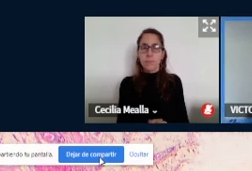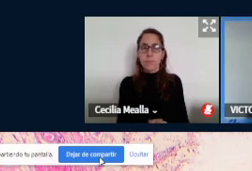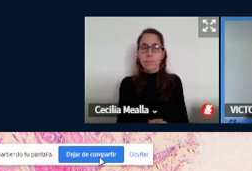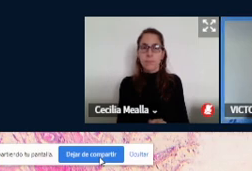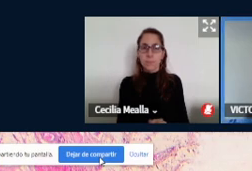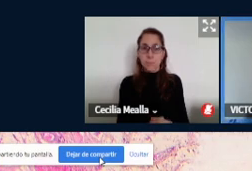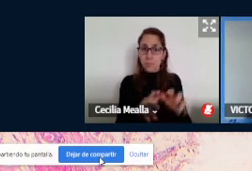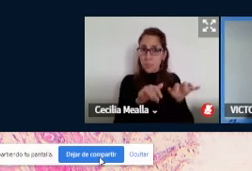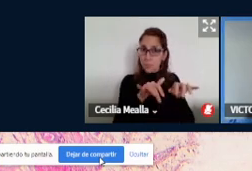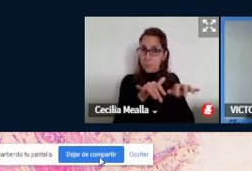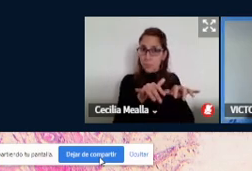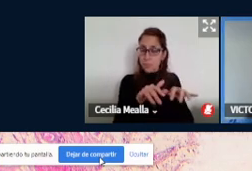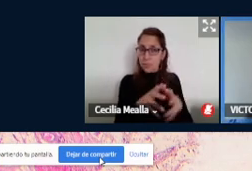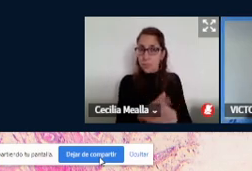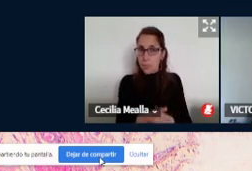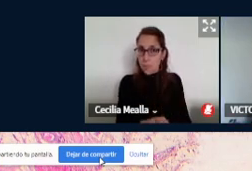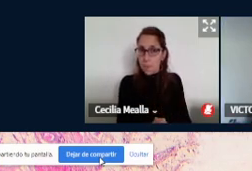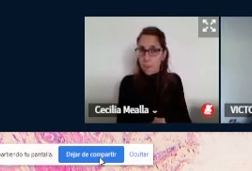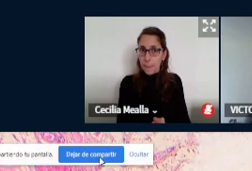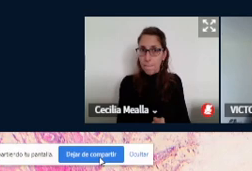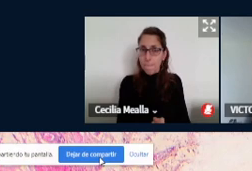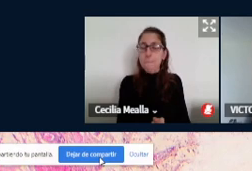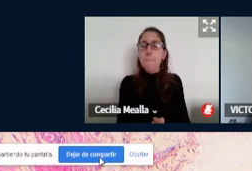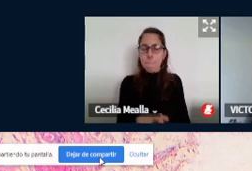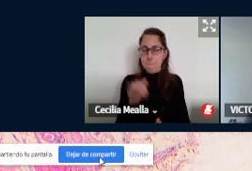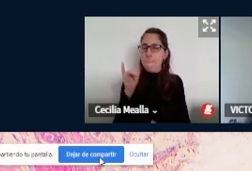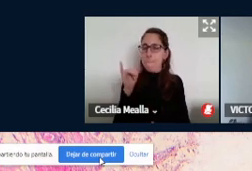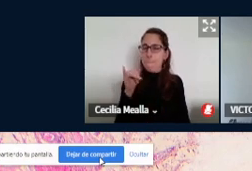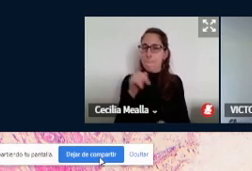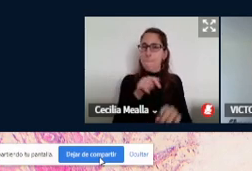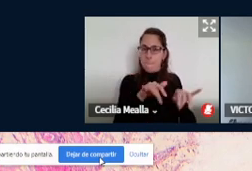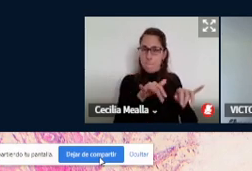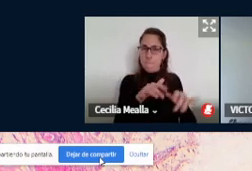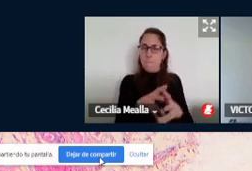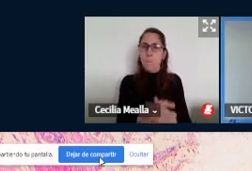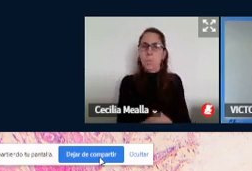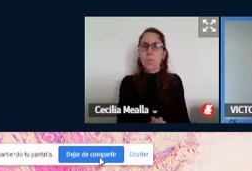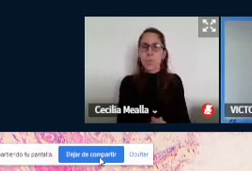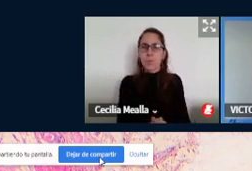¿Me están escribiendo o nada? Sí, Valentina está escribiendo